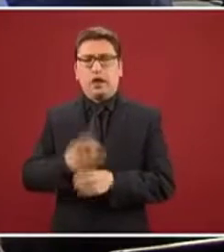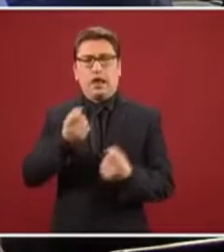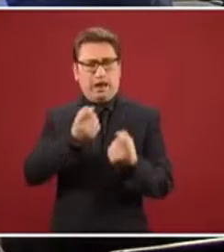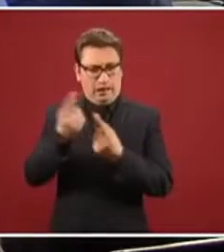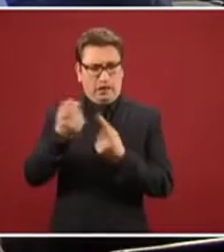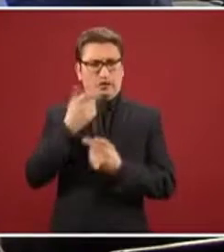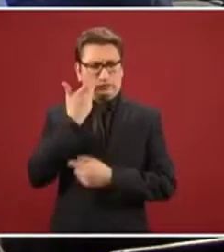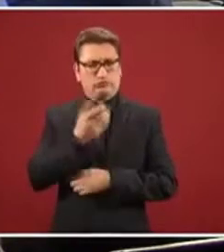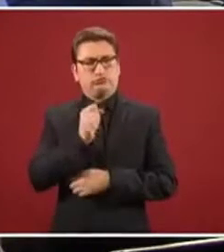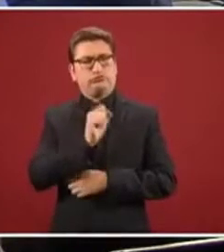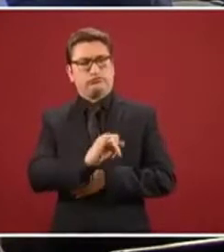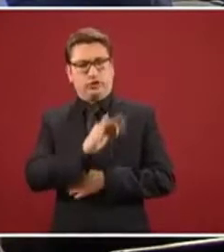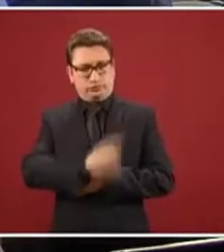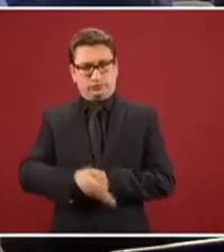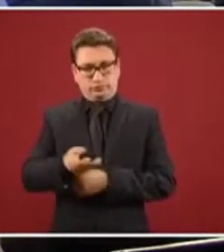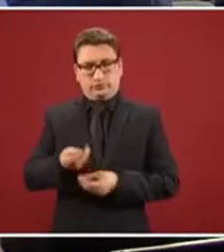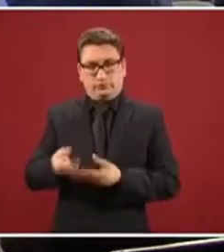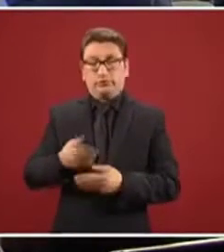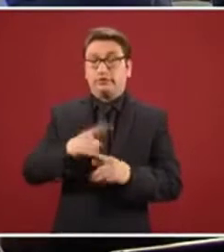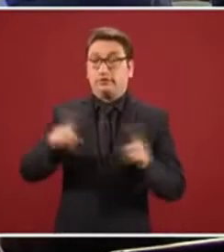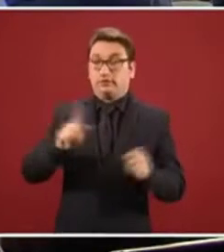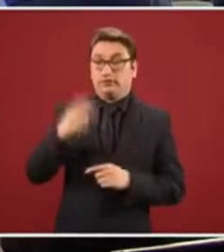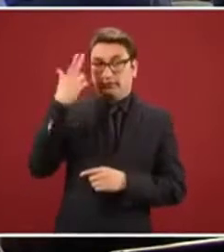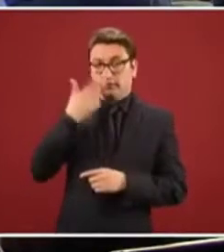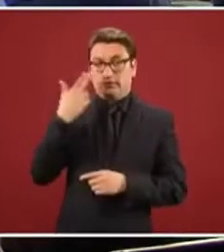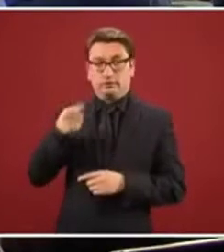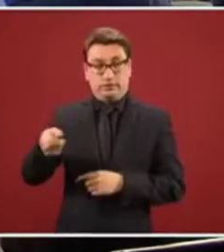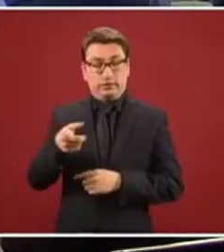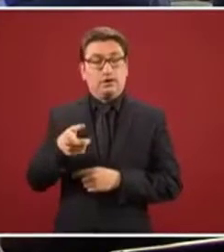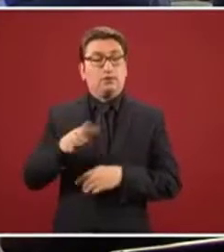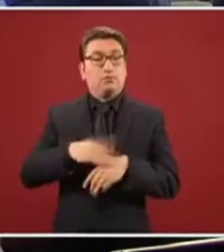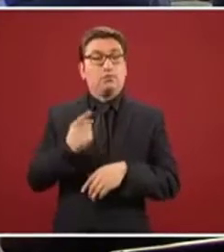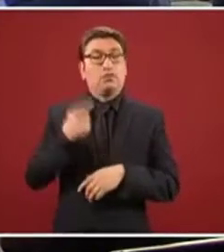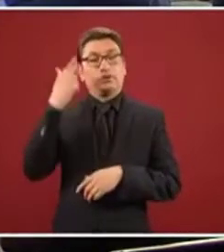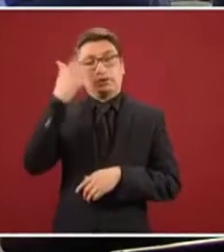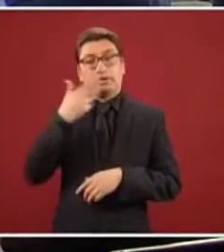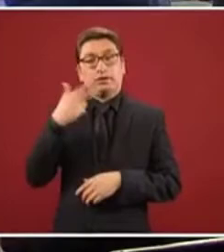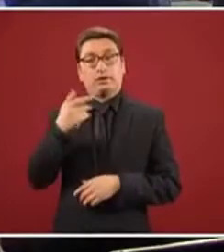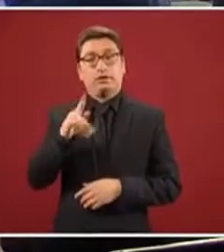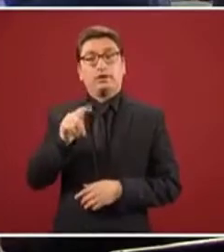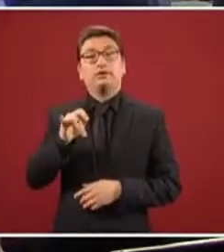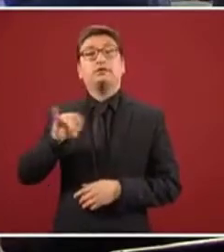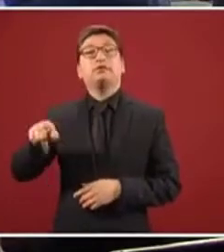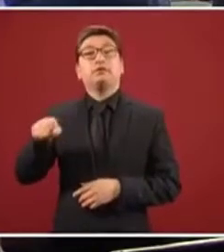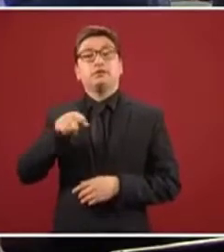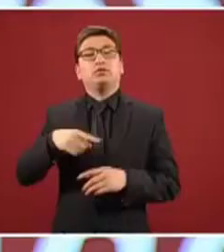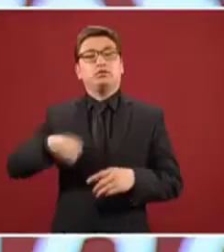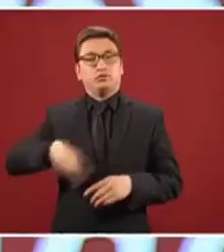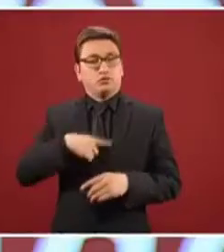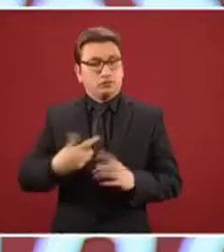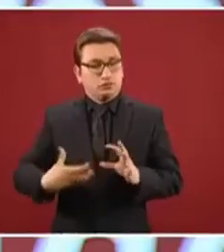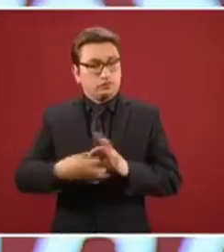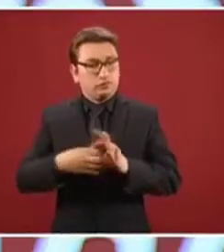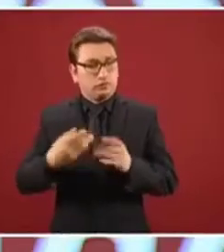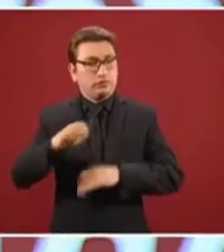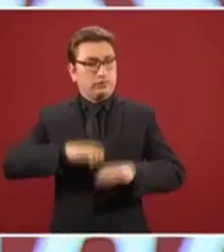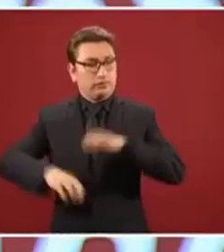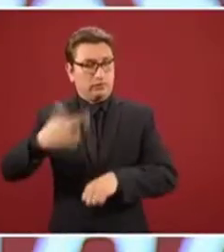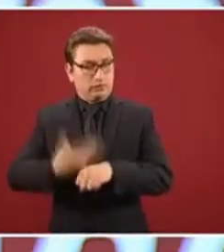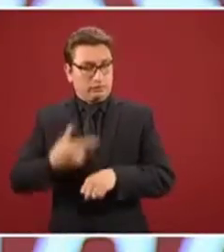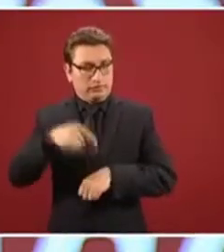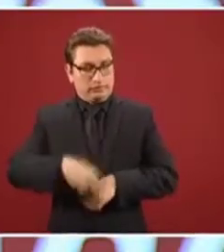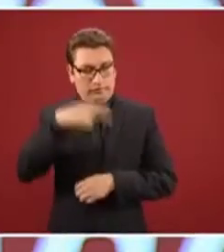refugio. En el caso de Haití es distinto. Y en el caso de Haití, pues estamos trabajando muy cerca con el embajador en